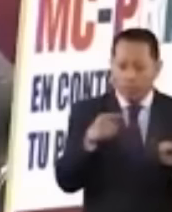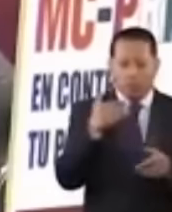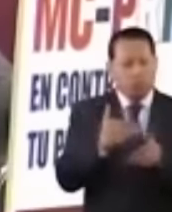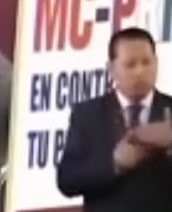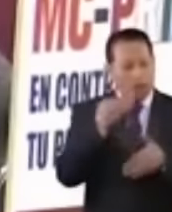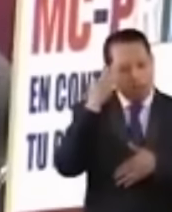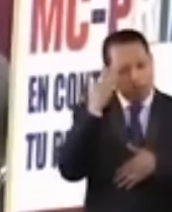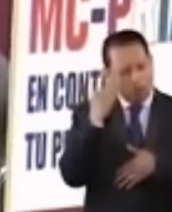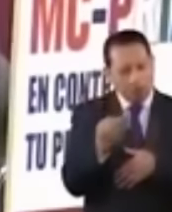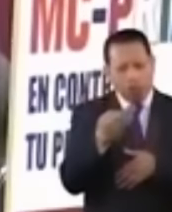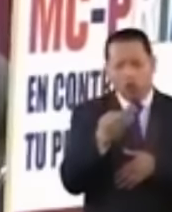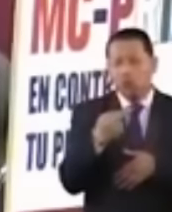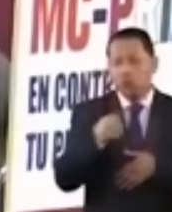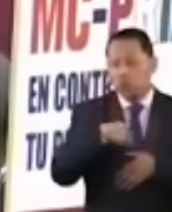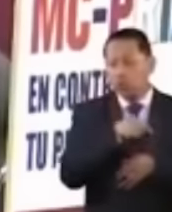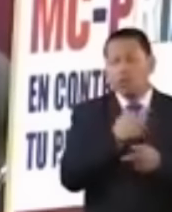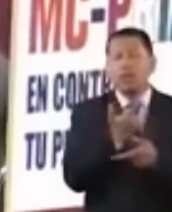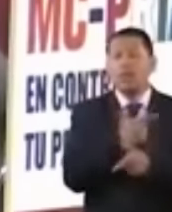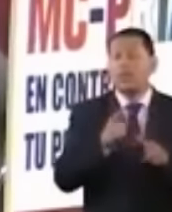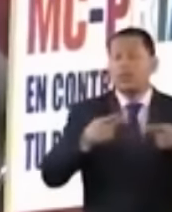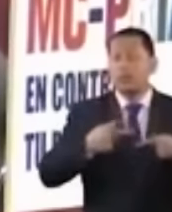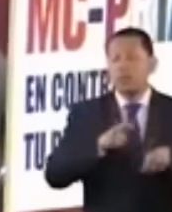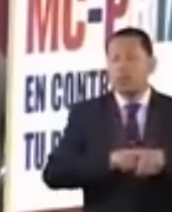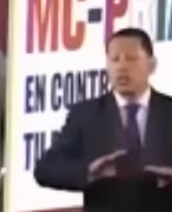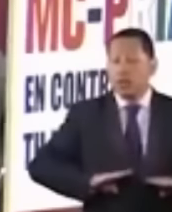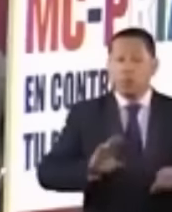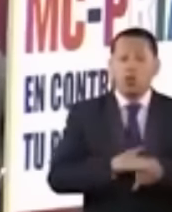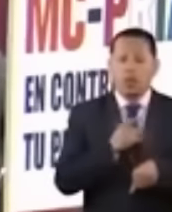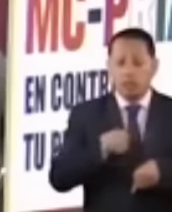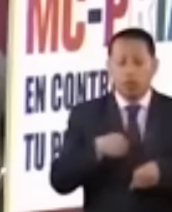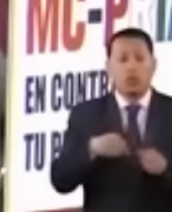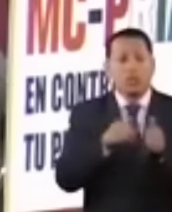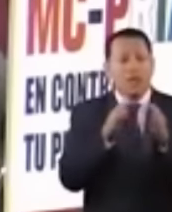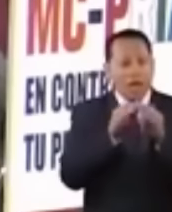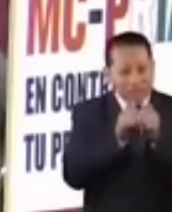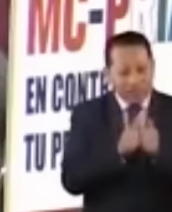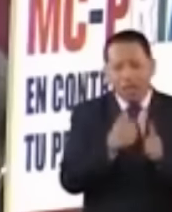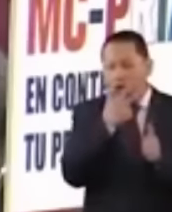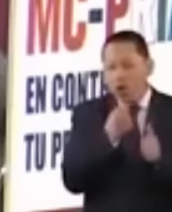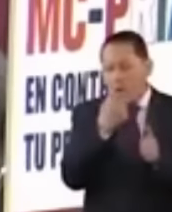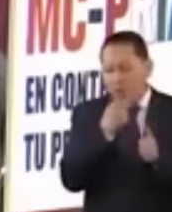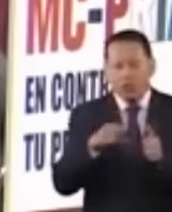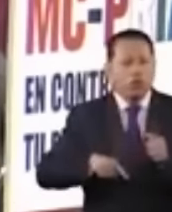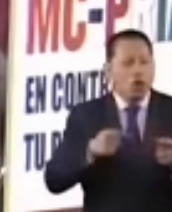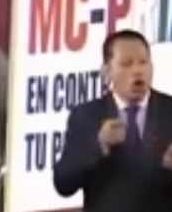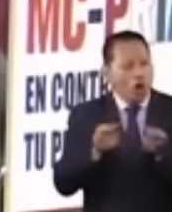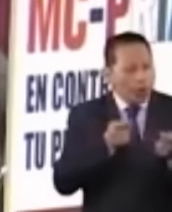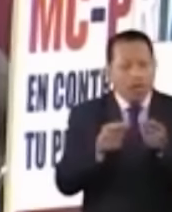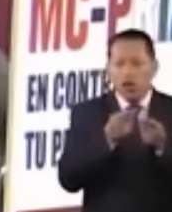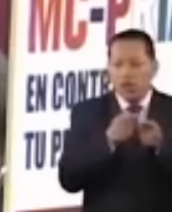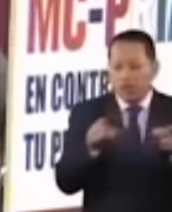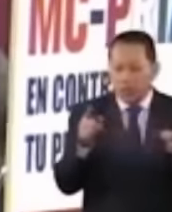tiempo nuestras libres personalidades porque lo dedicamos al hogar para que los hombres estuvieran en la gobernanza o